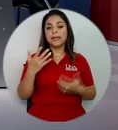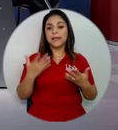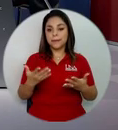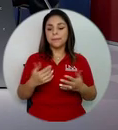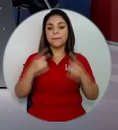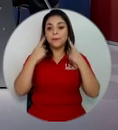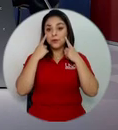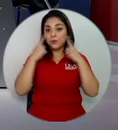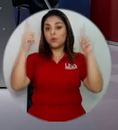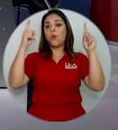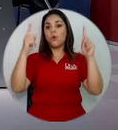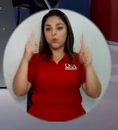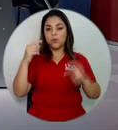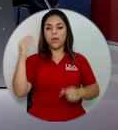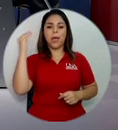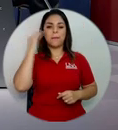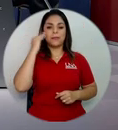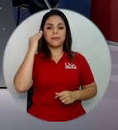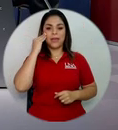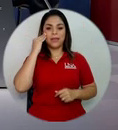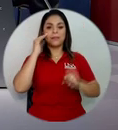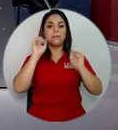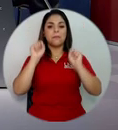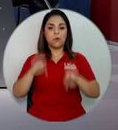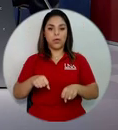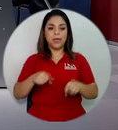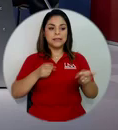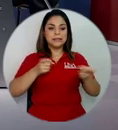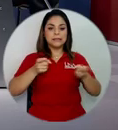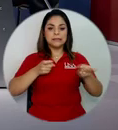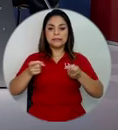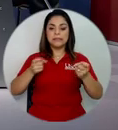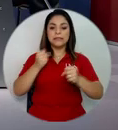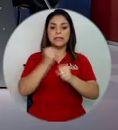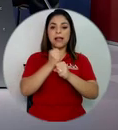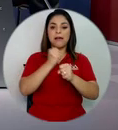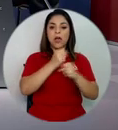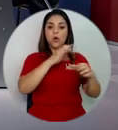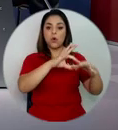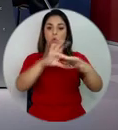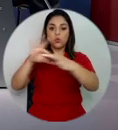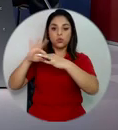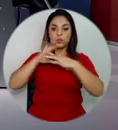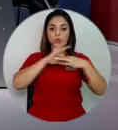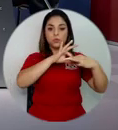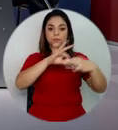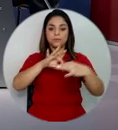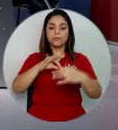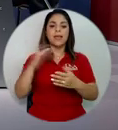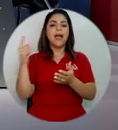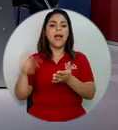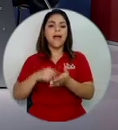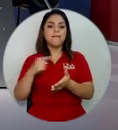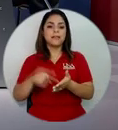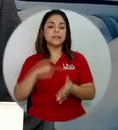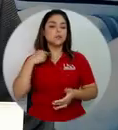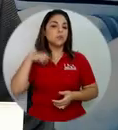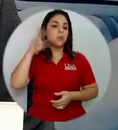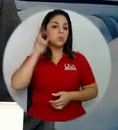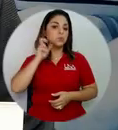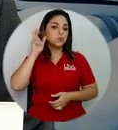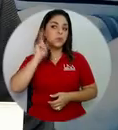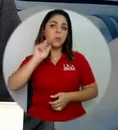capacidad de poder articular un trabajo en conjunto. En algunas ocasiones